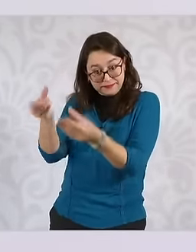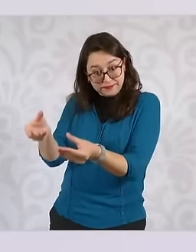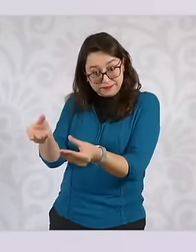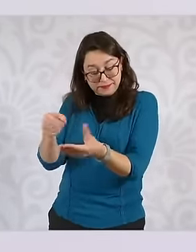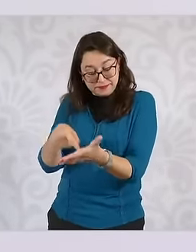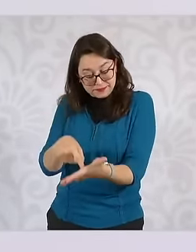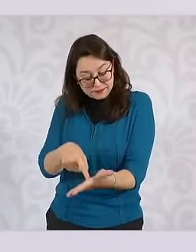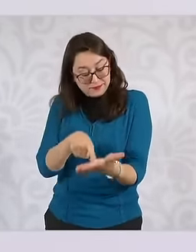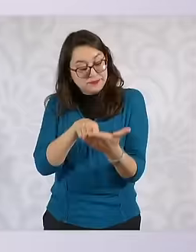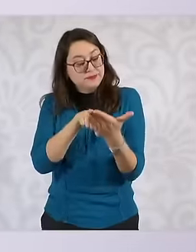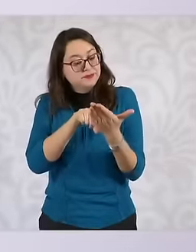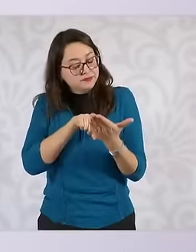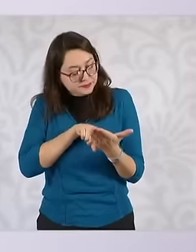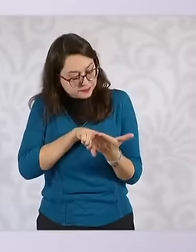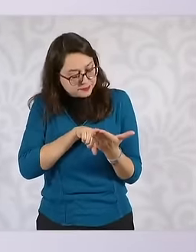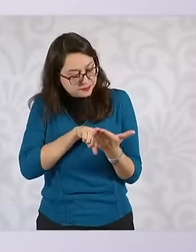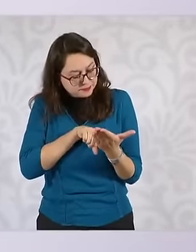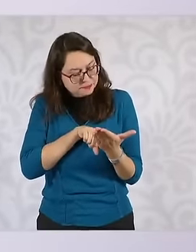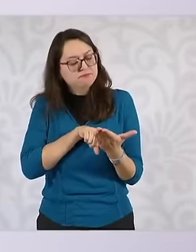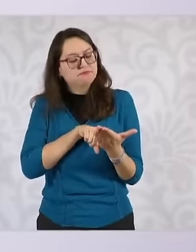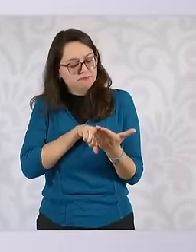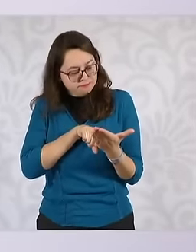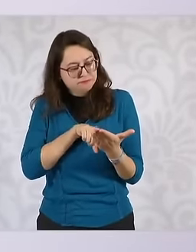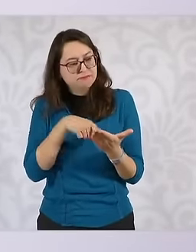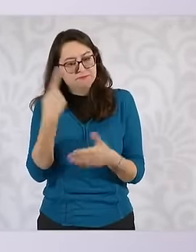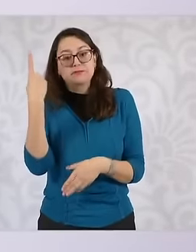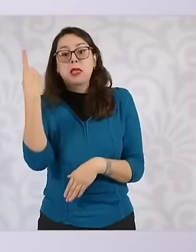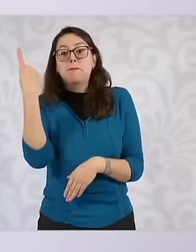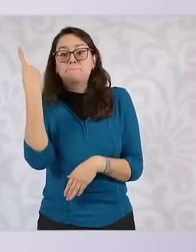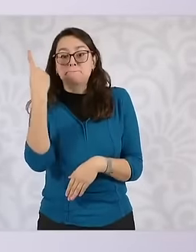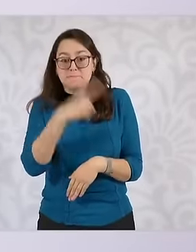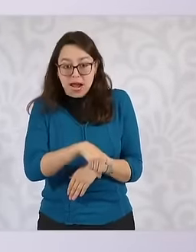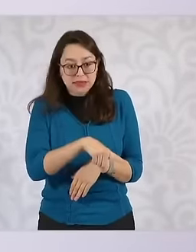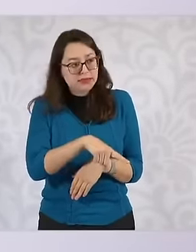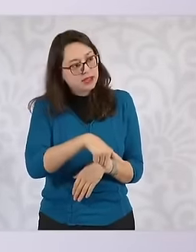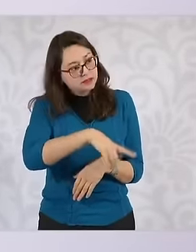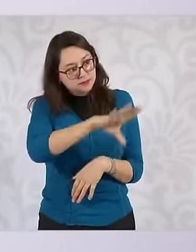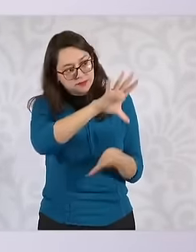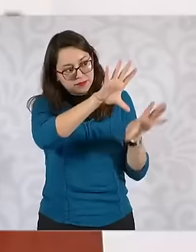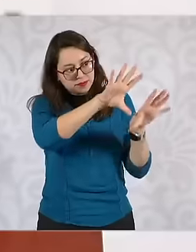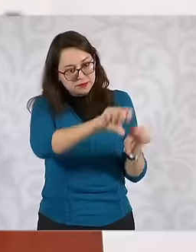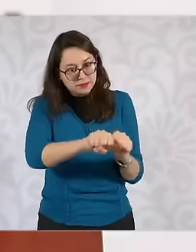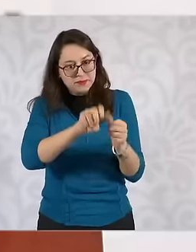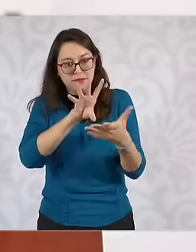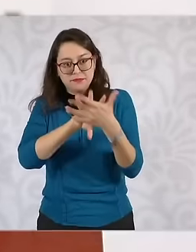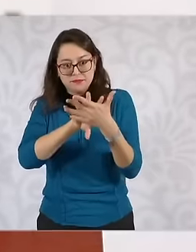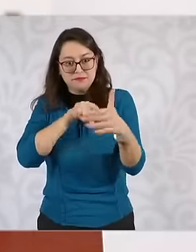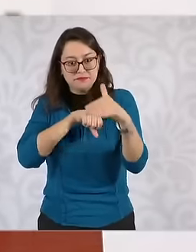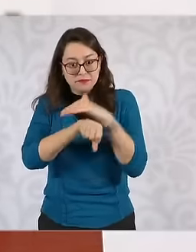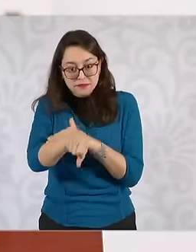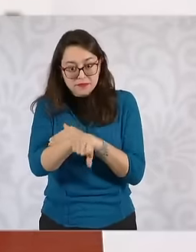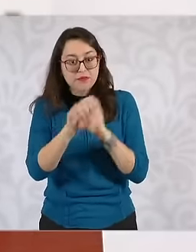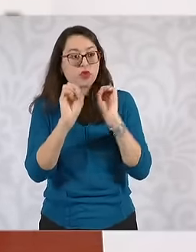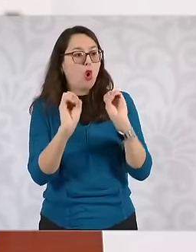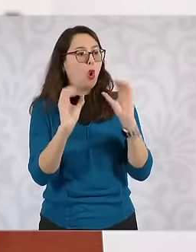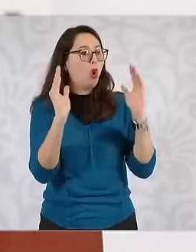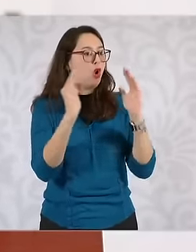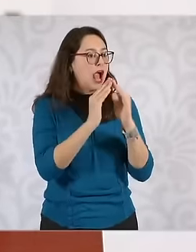El juez, ¿qué hace? Dicta una orden de aprehensión o una orden de cateo, lo